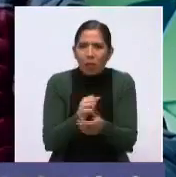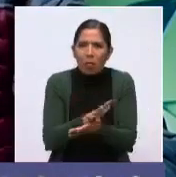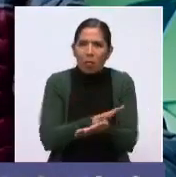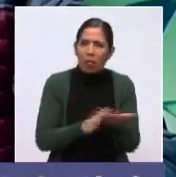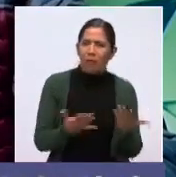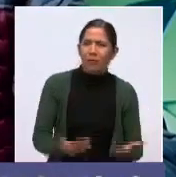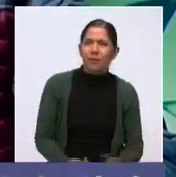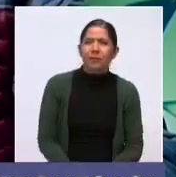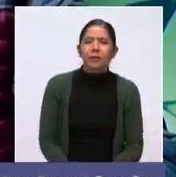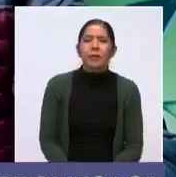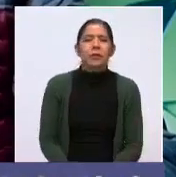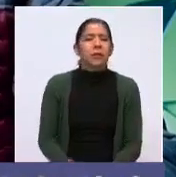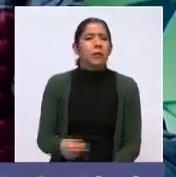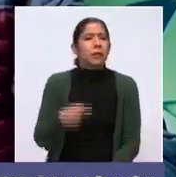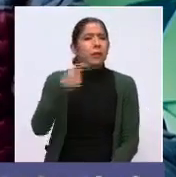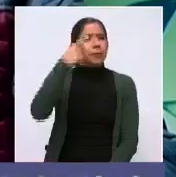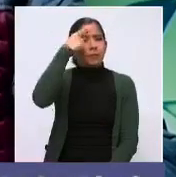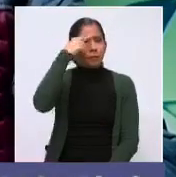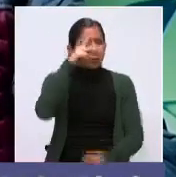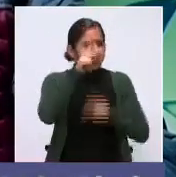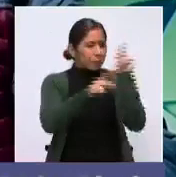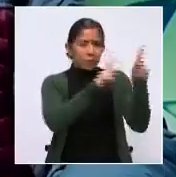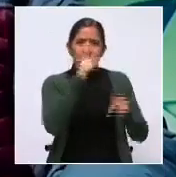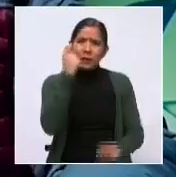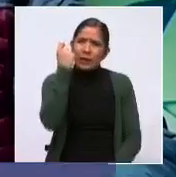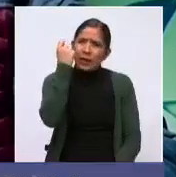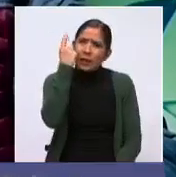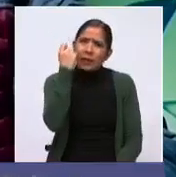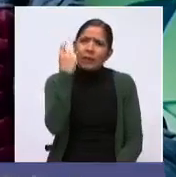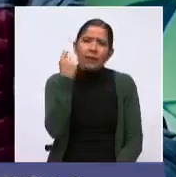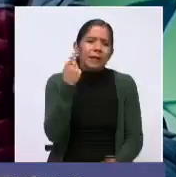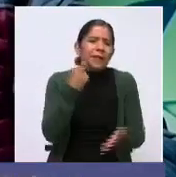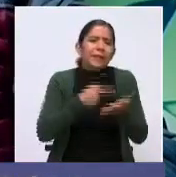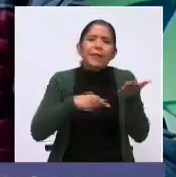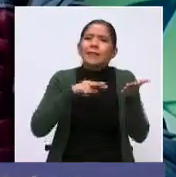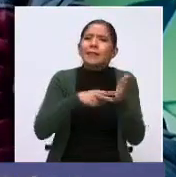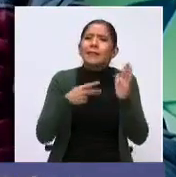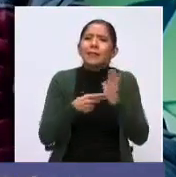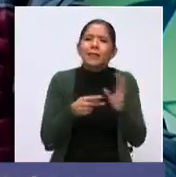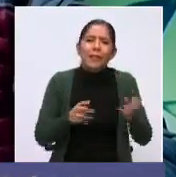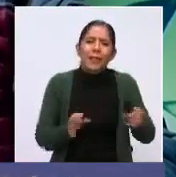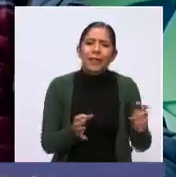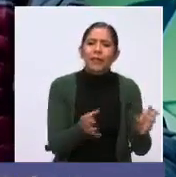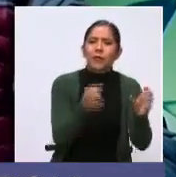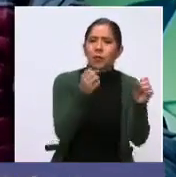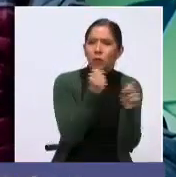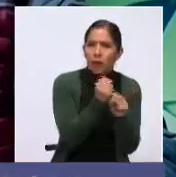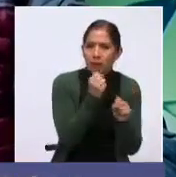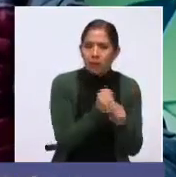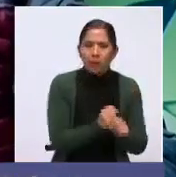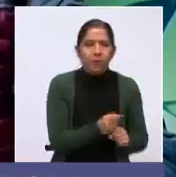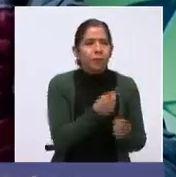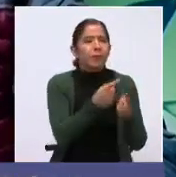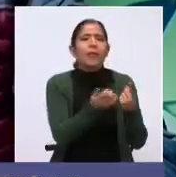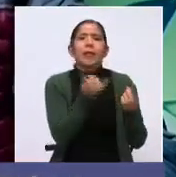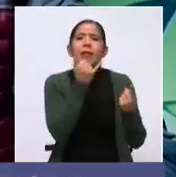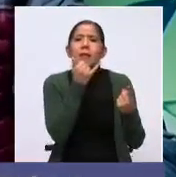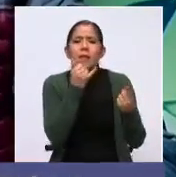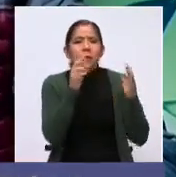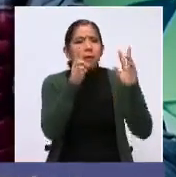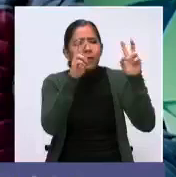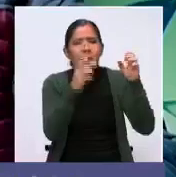también comprenda de a qué nos referimos con el hacer gestión, ¿qué ha pasado con la atención al desayuno escolar, con temas